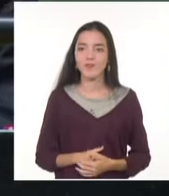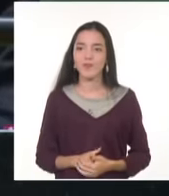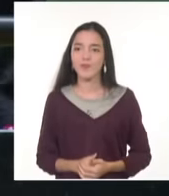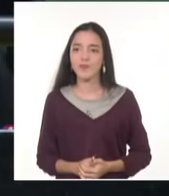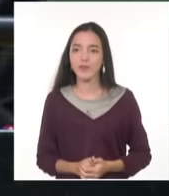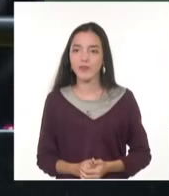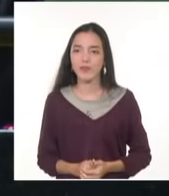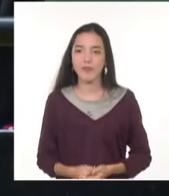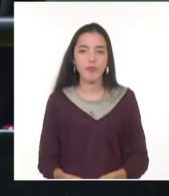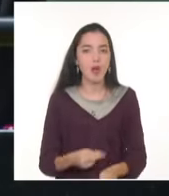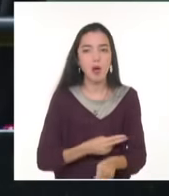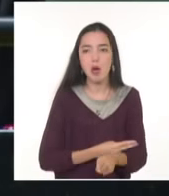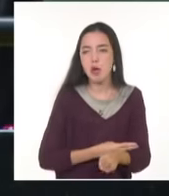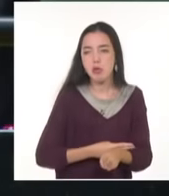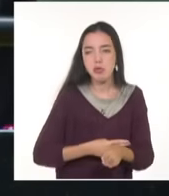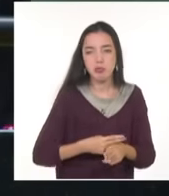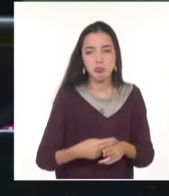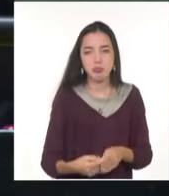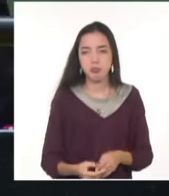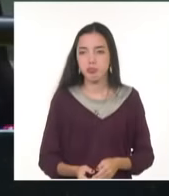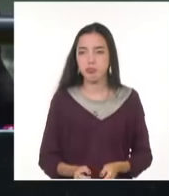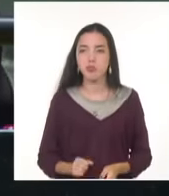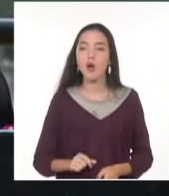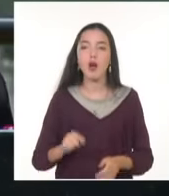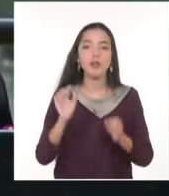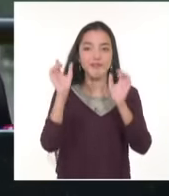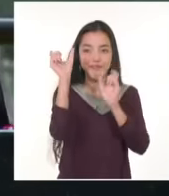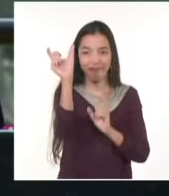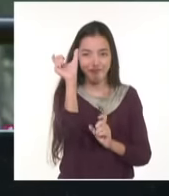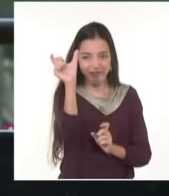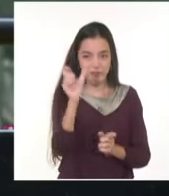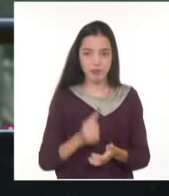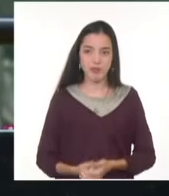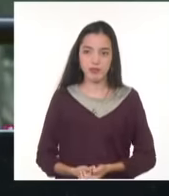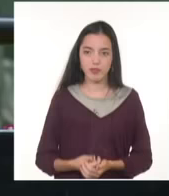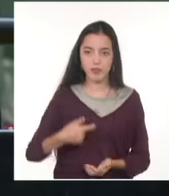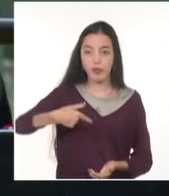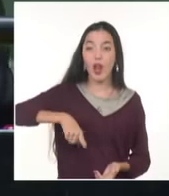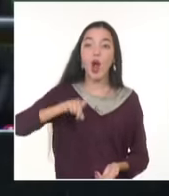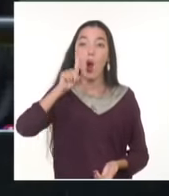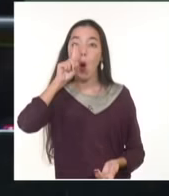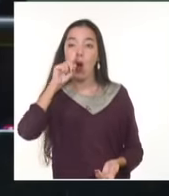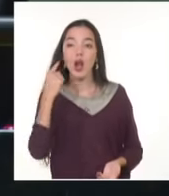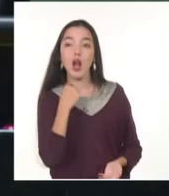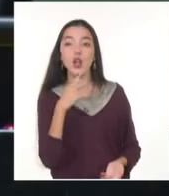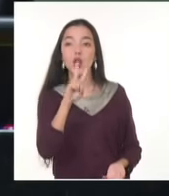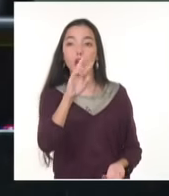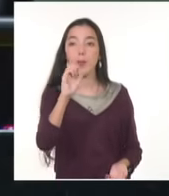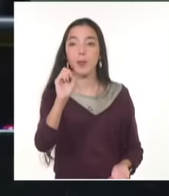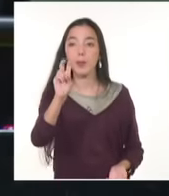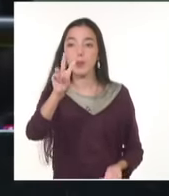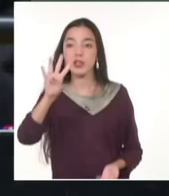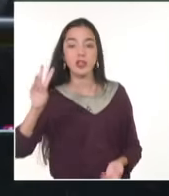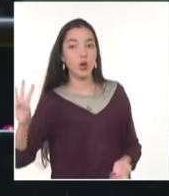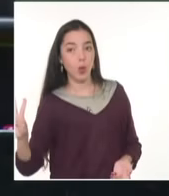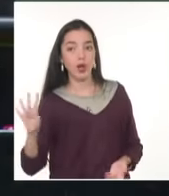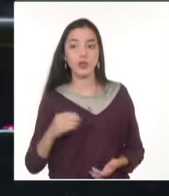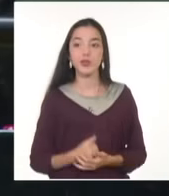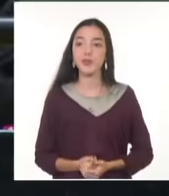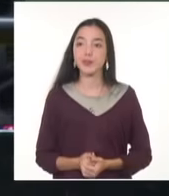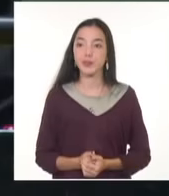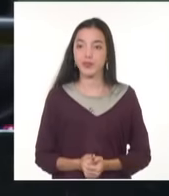hecho irrefutable. En julio de 2024, los científicos anunciaron que